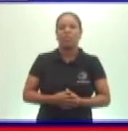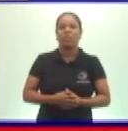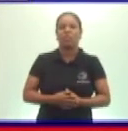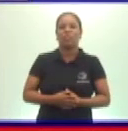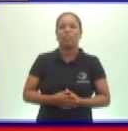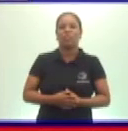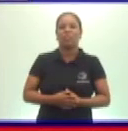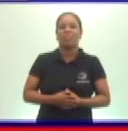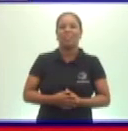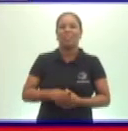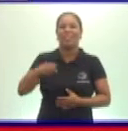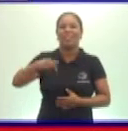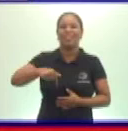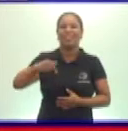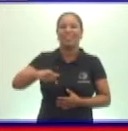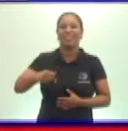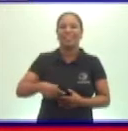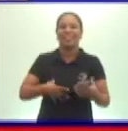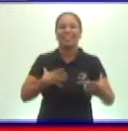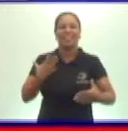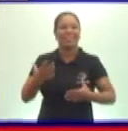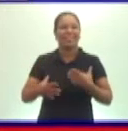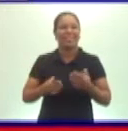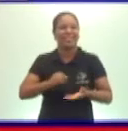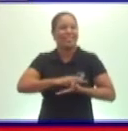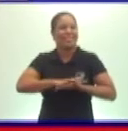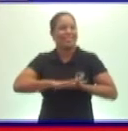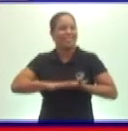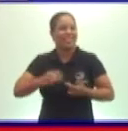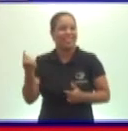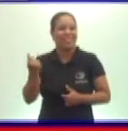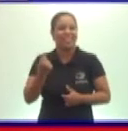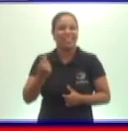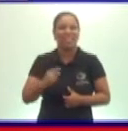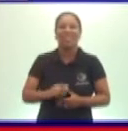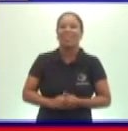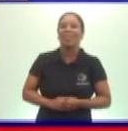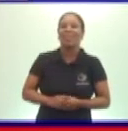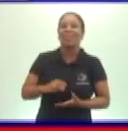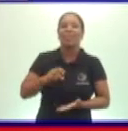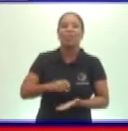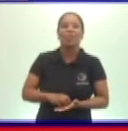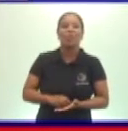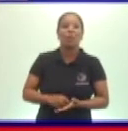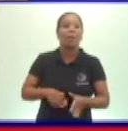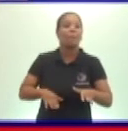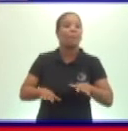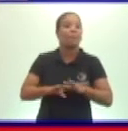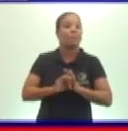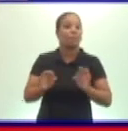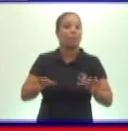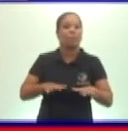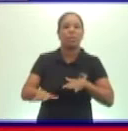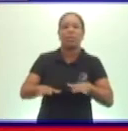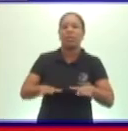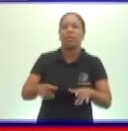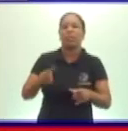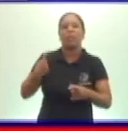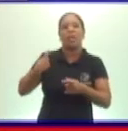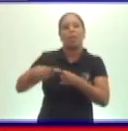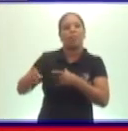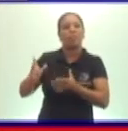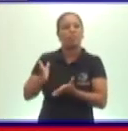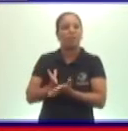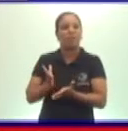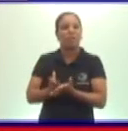Estas actividades te permitirán, en primer lugar, pues sencillamente prepararte para la próxima clase